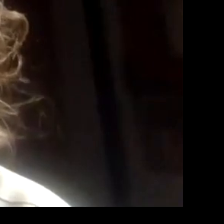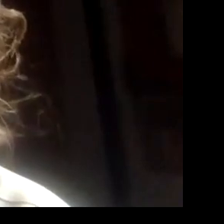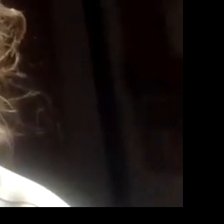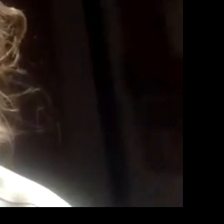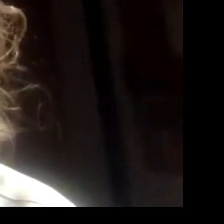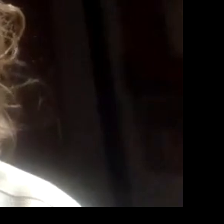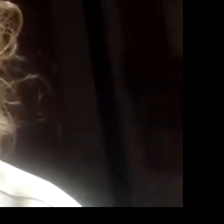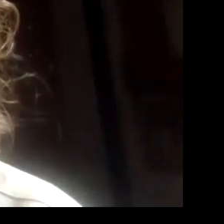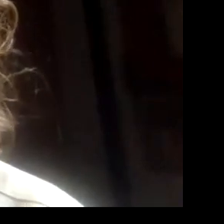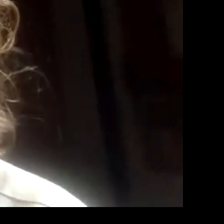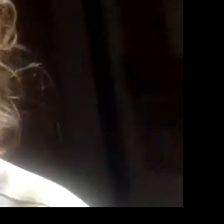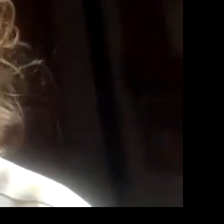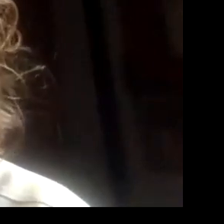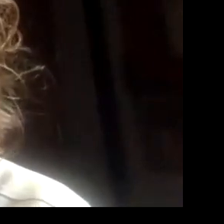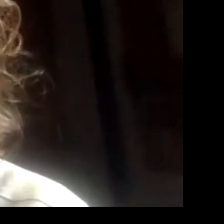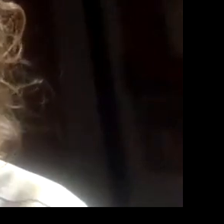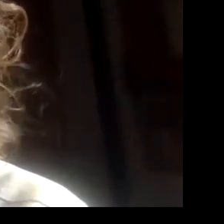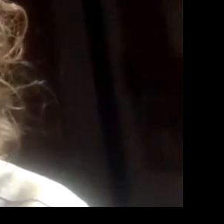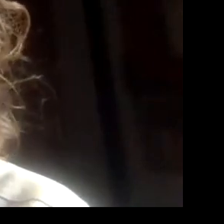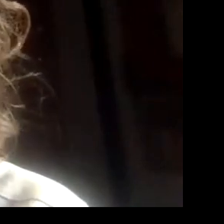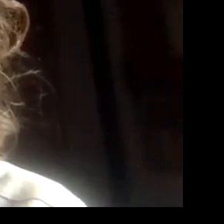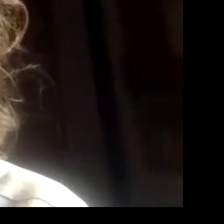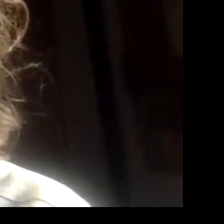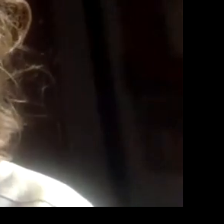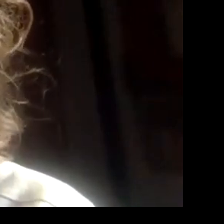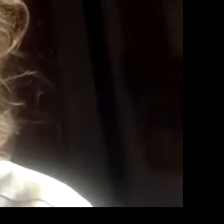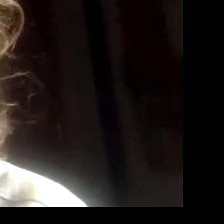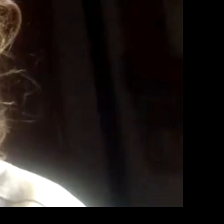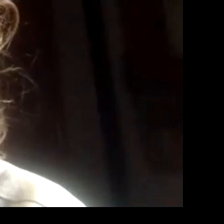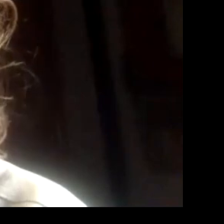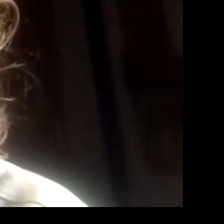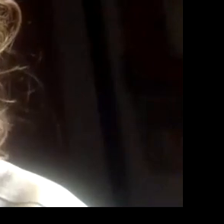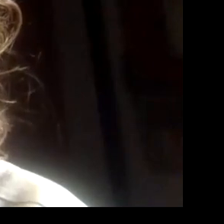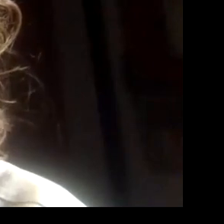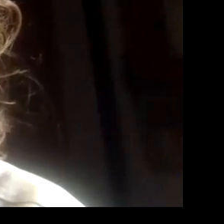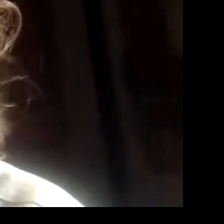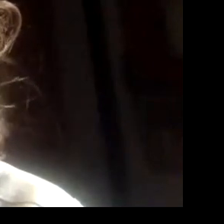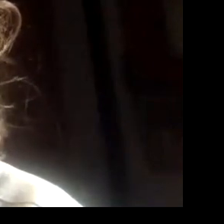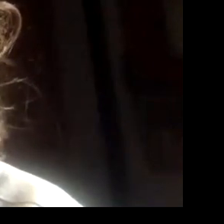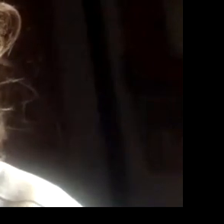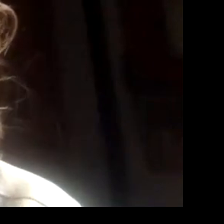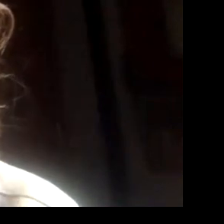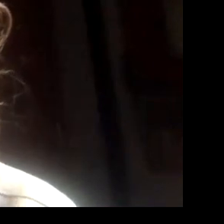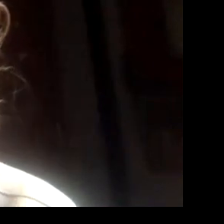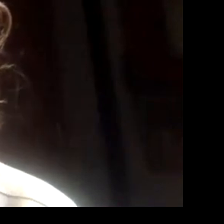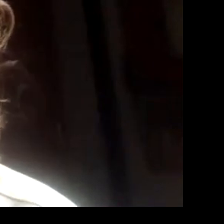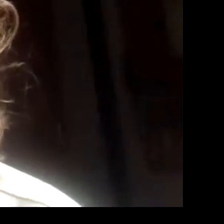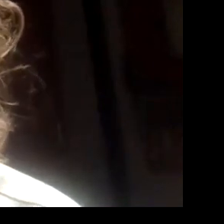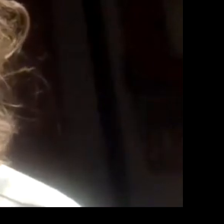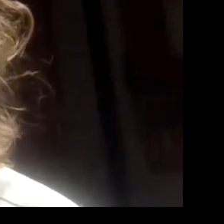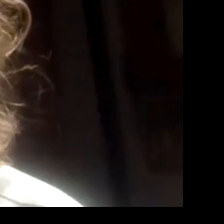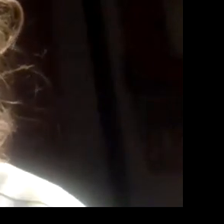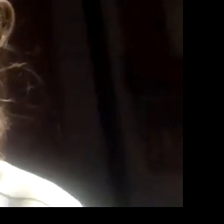reconocimiento. Su línea de investigación principal es en señalización por calcio en células excitables, que se